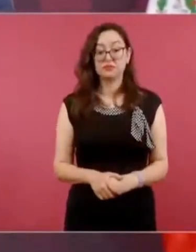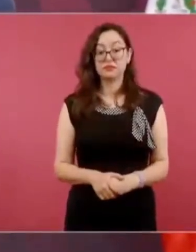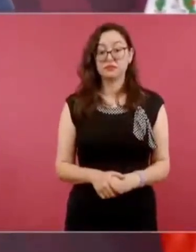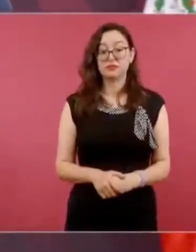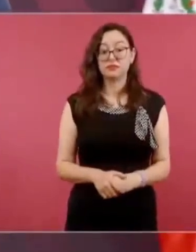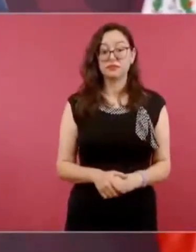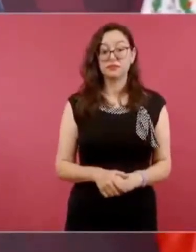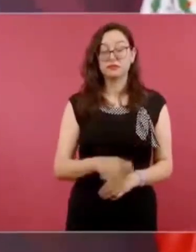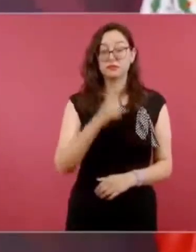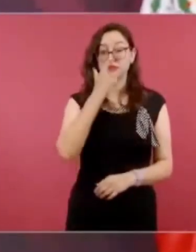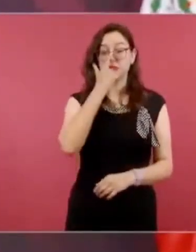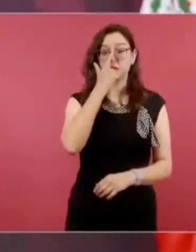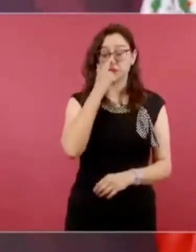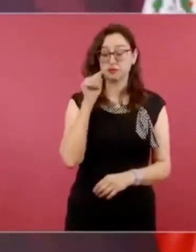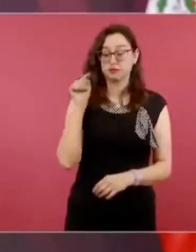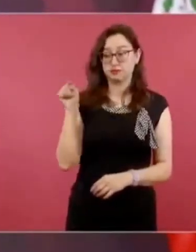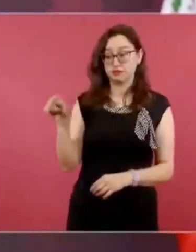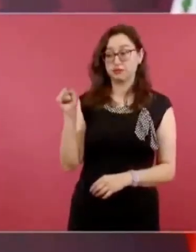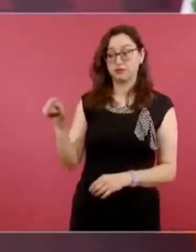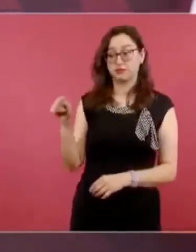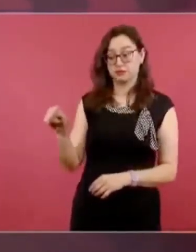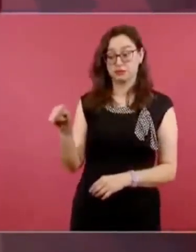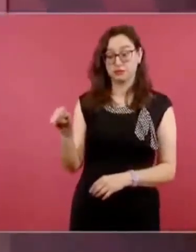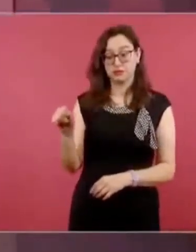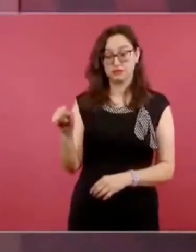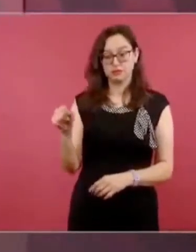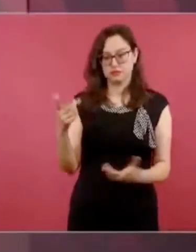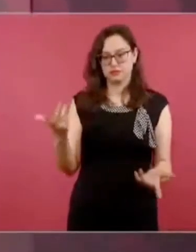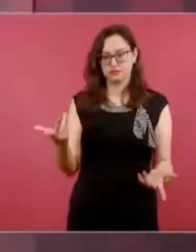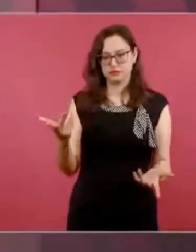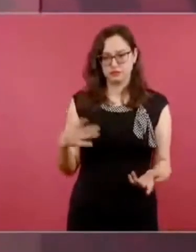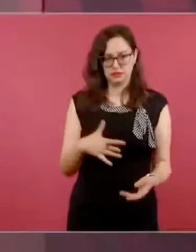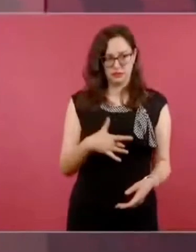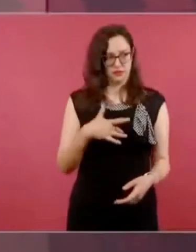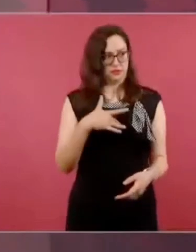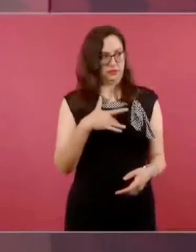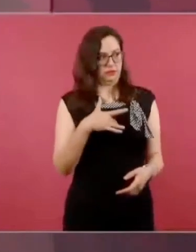ni en esos momentos de traiciones